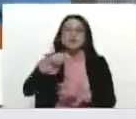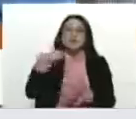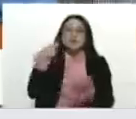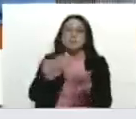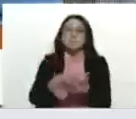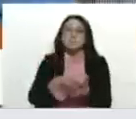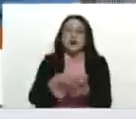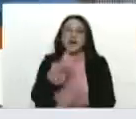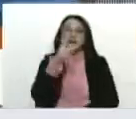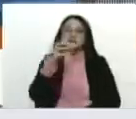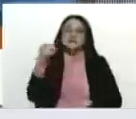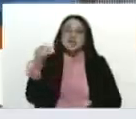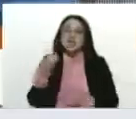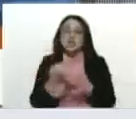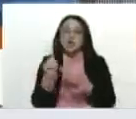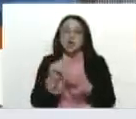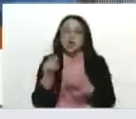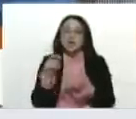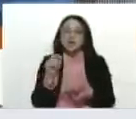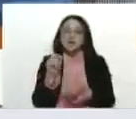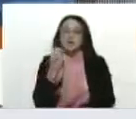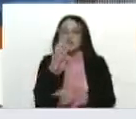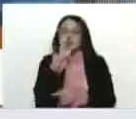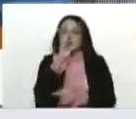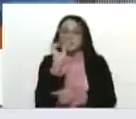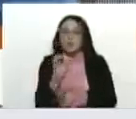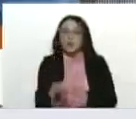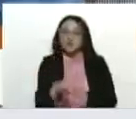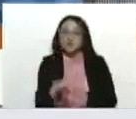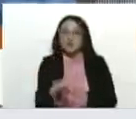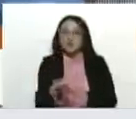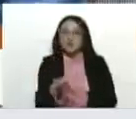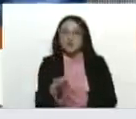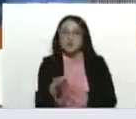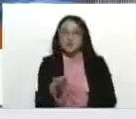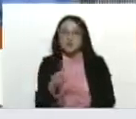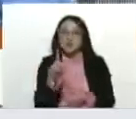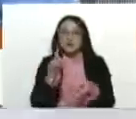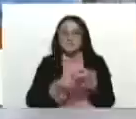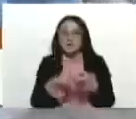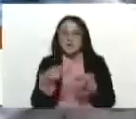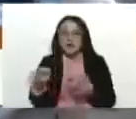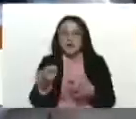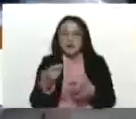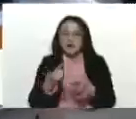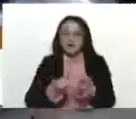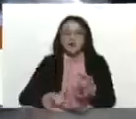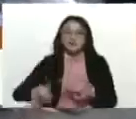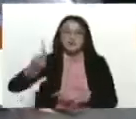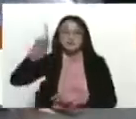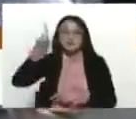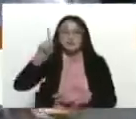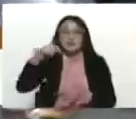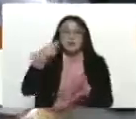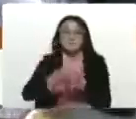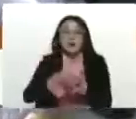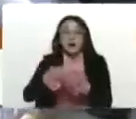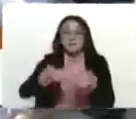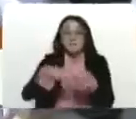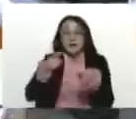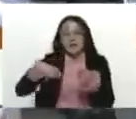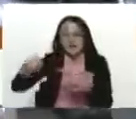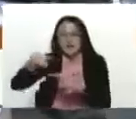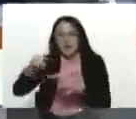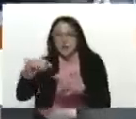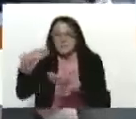cien dólares la deuda que cada uno se tenía le deja la pareja empieza a subir Y con esos corre el hotelero a pagarle al panadero el panadero